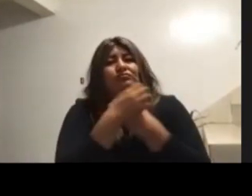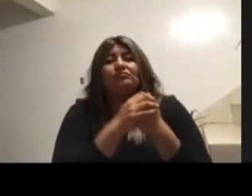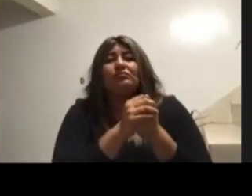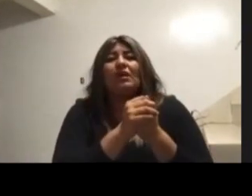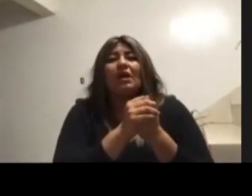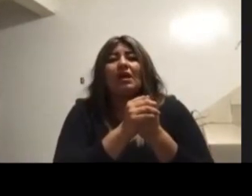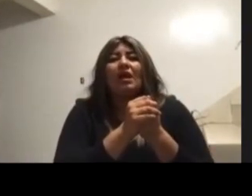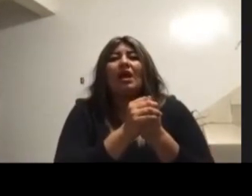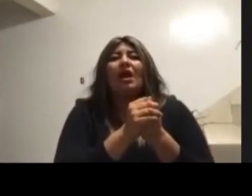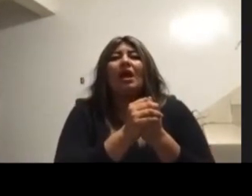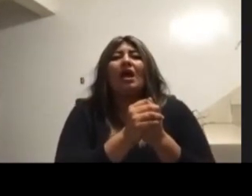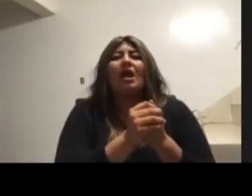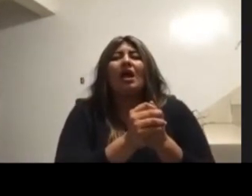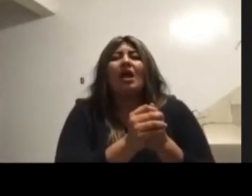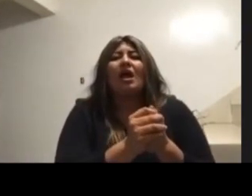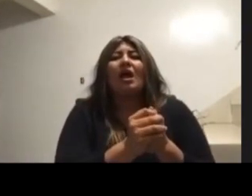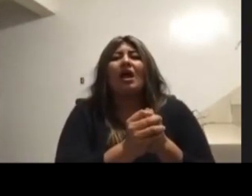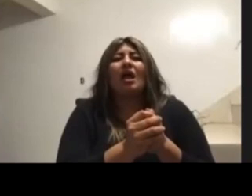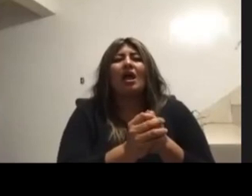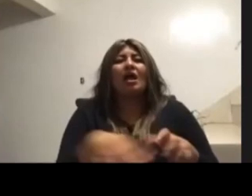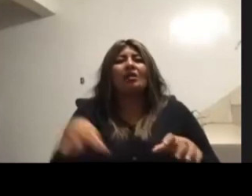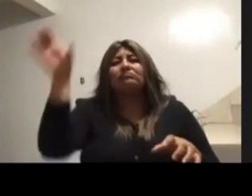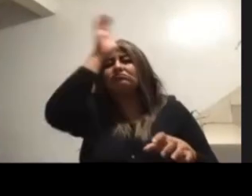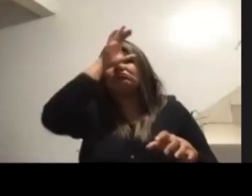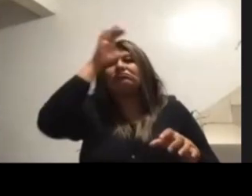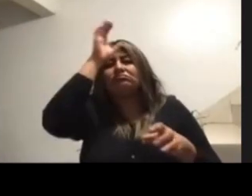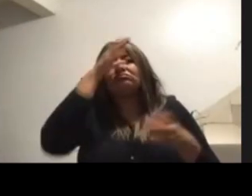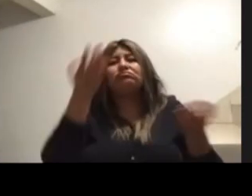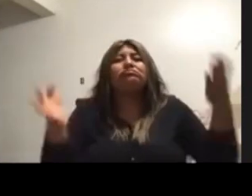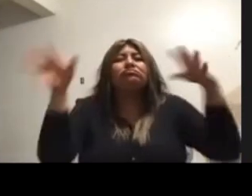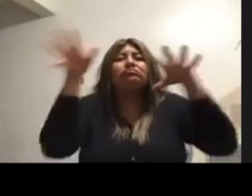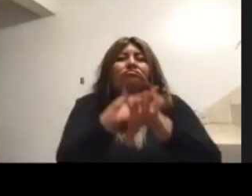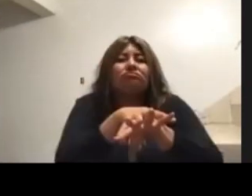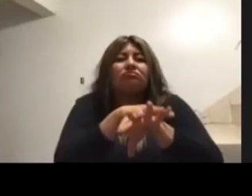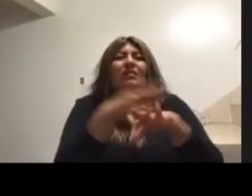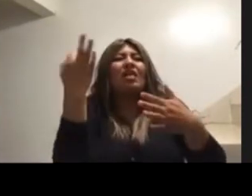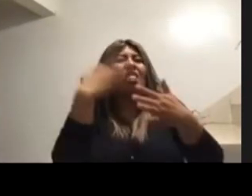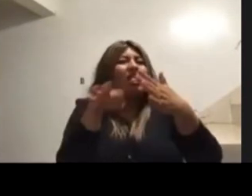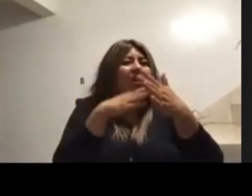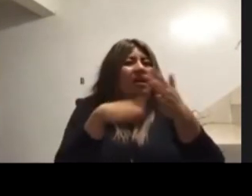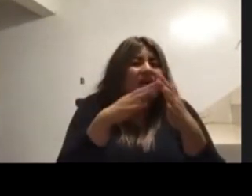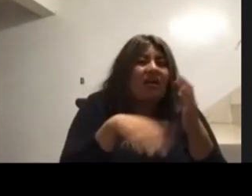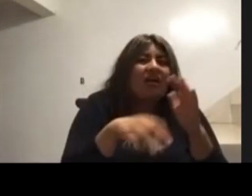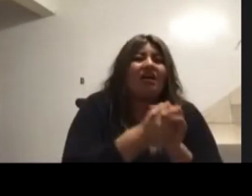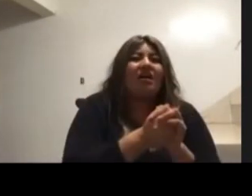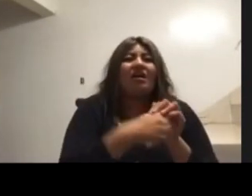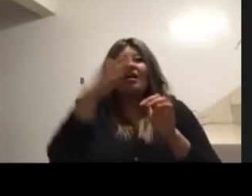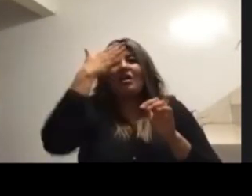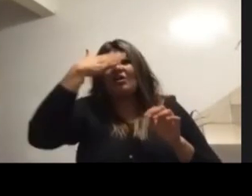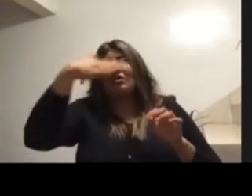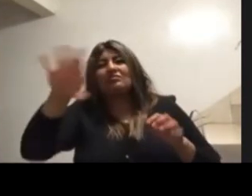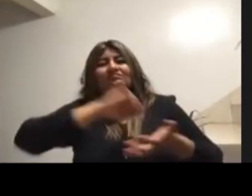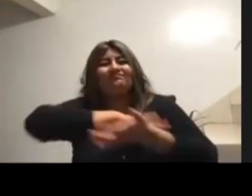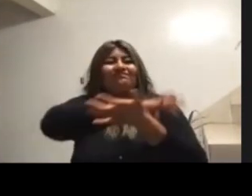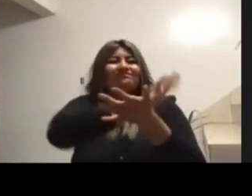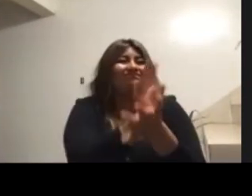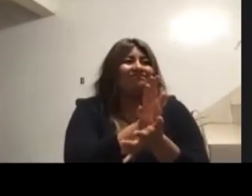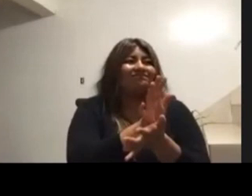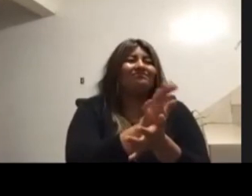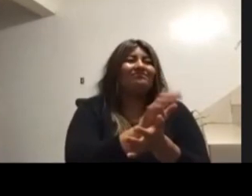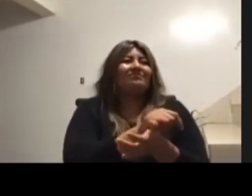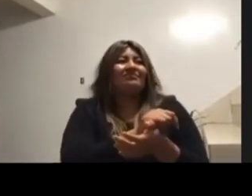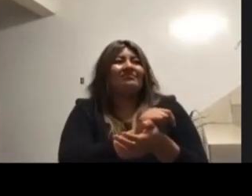el paradigma cultural que tenemos. Es la falta de la exclusión, la perspectiva